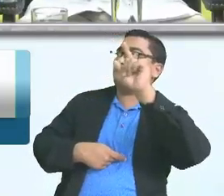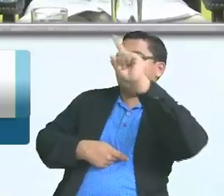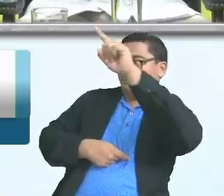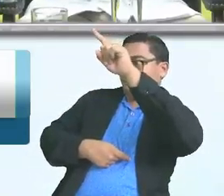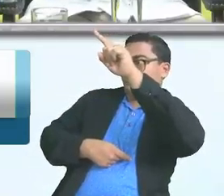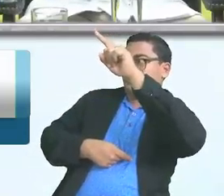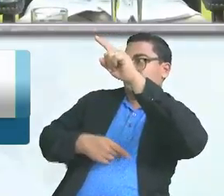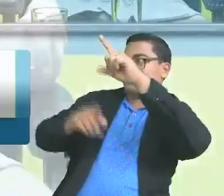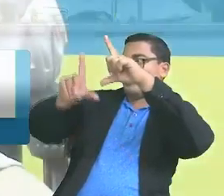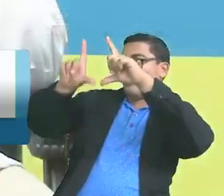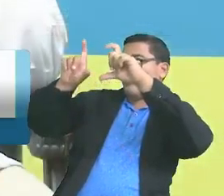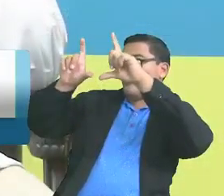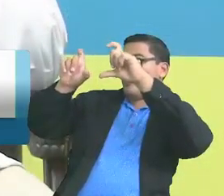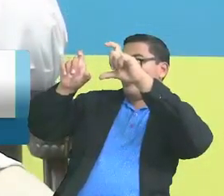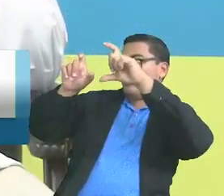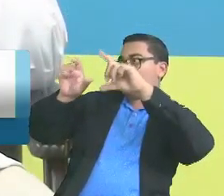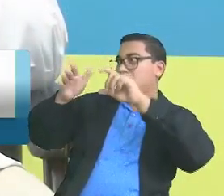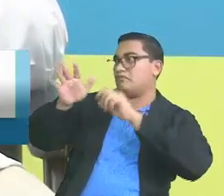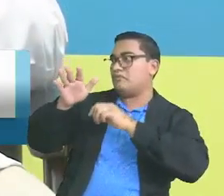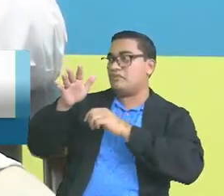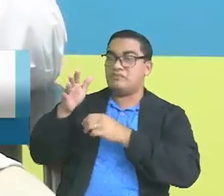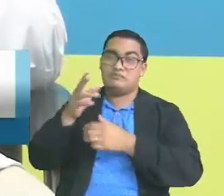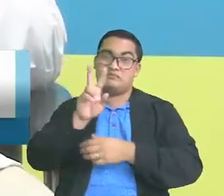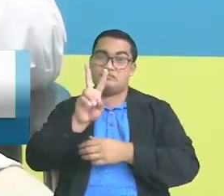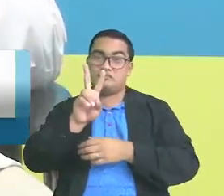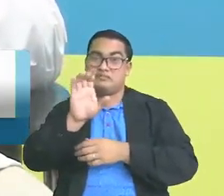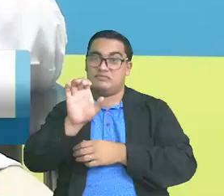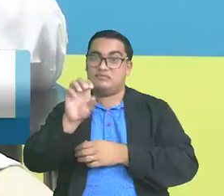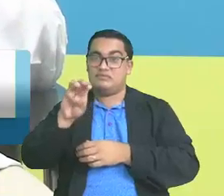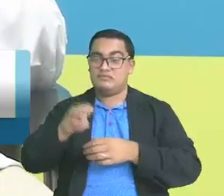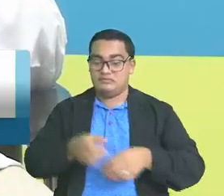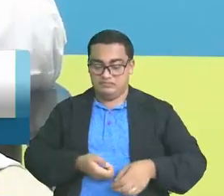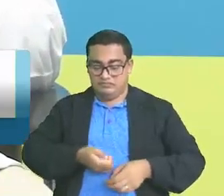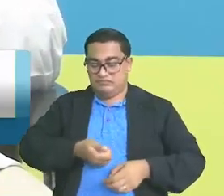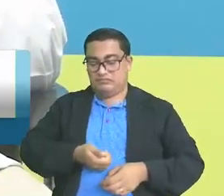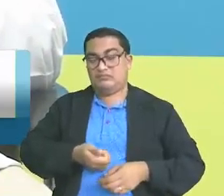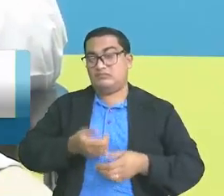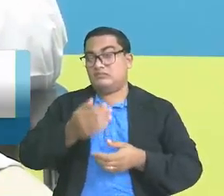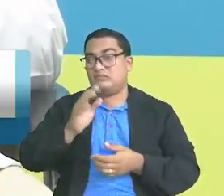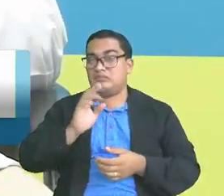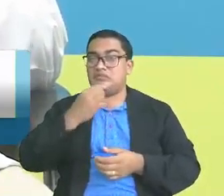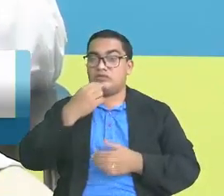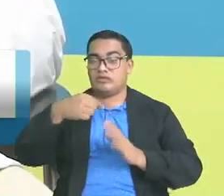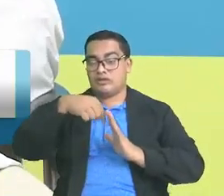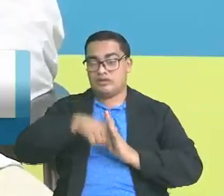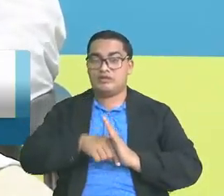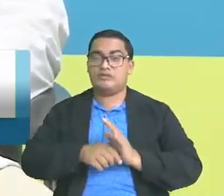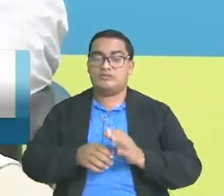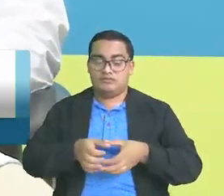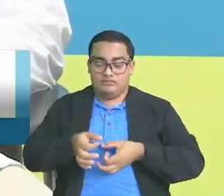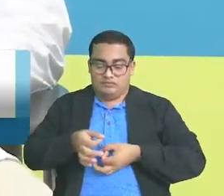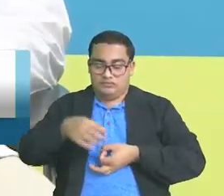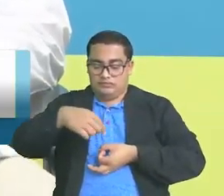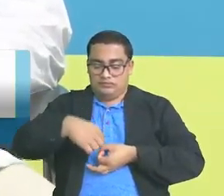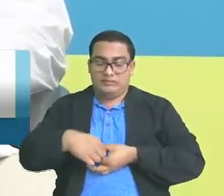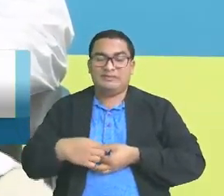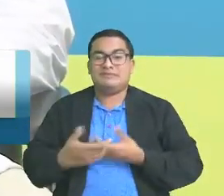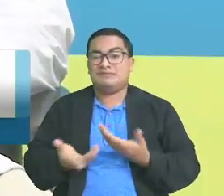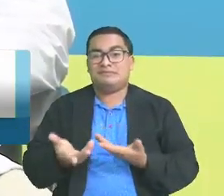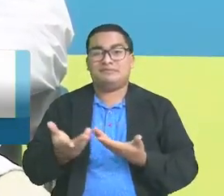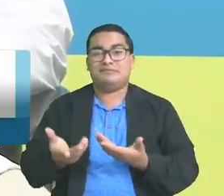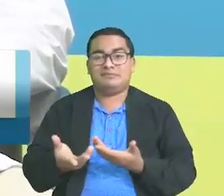de 2 centímetros aproximadamente y tiene esa característica porque hay contenido en su interior. ¿Qué es lo que más frecuente